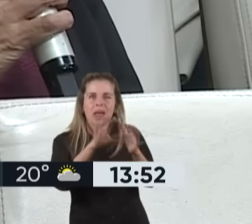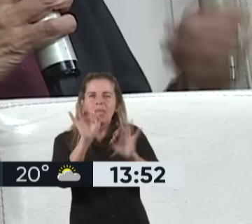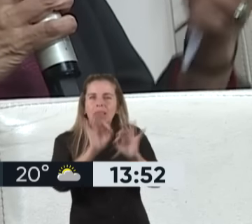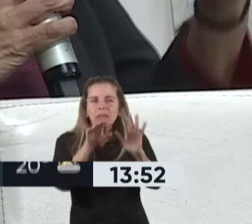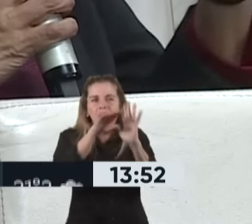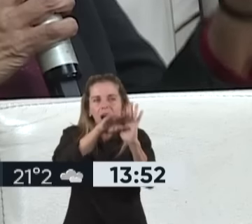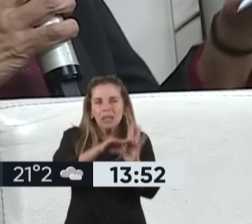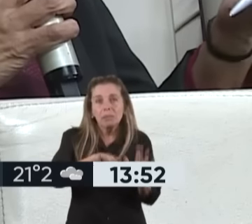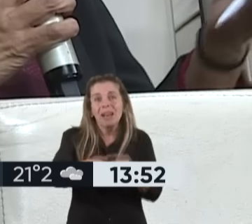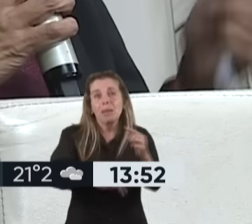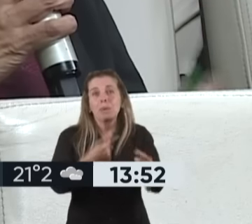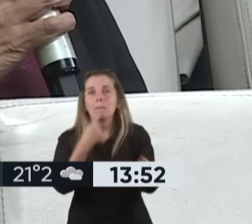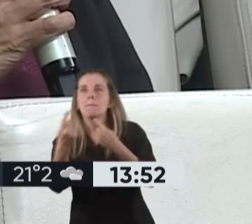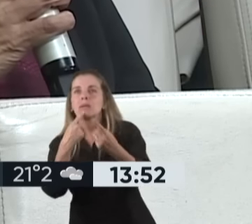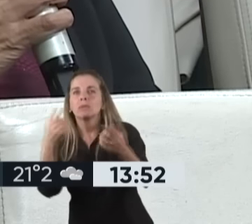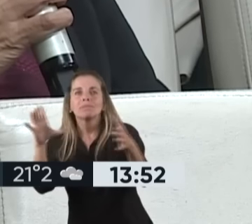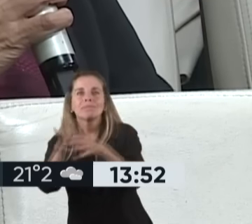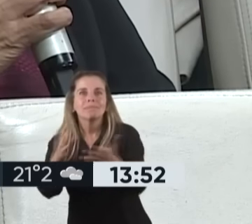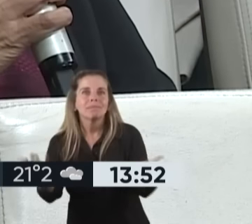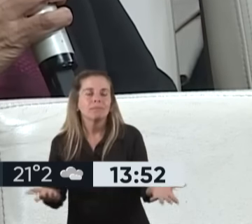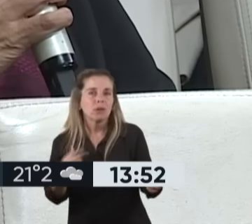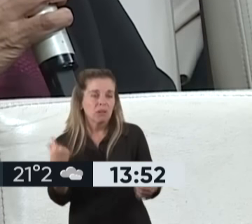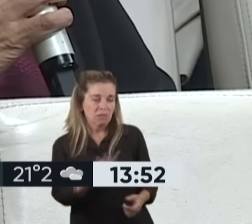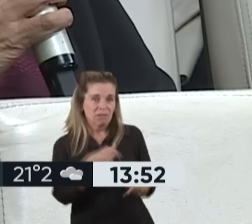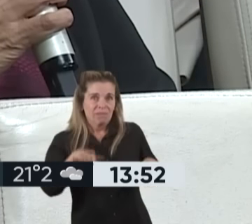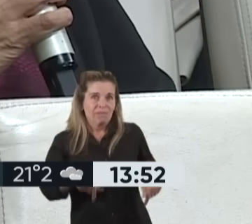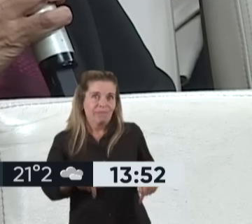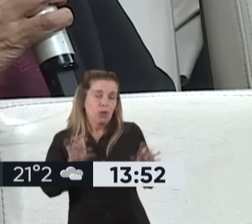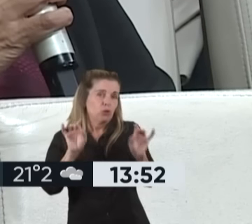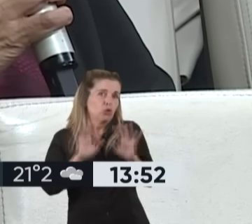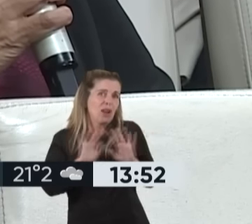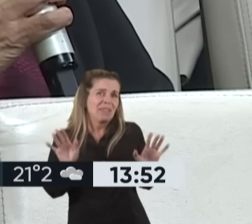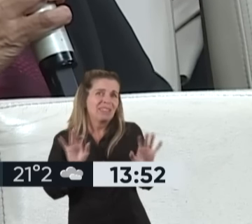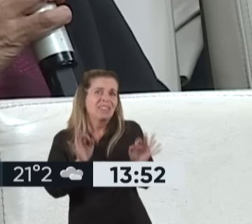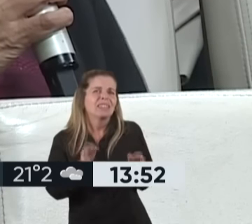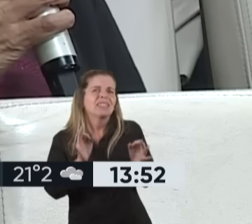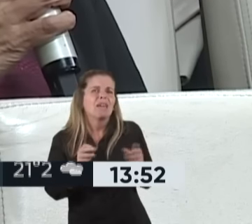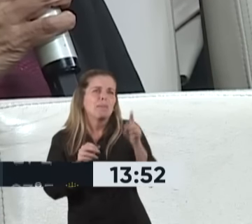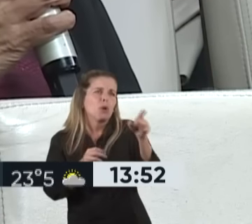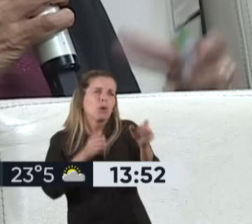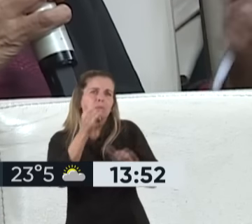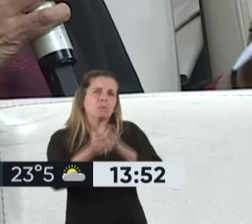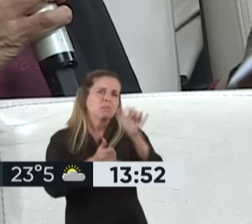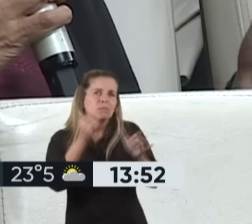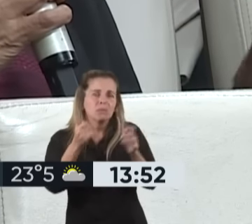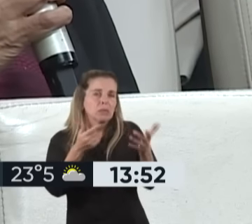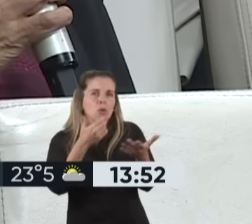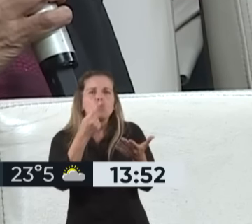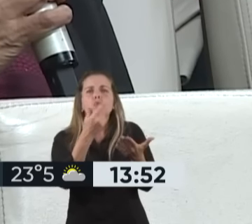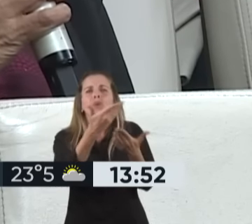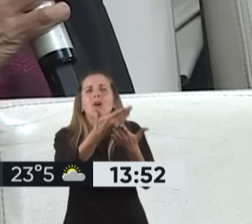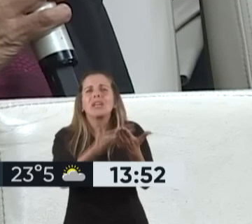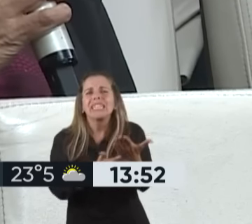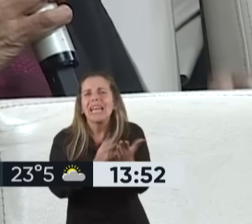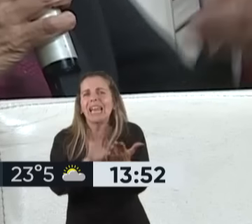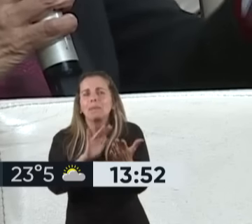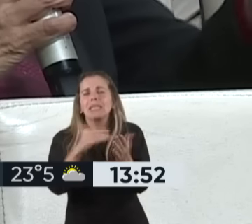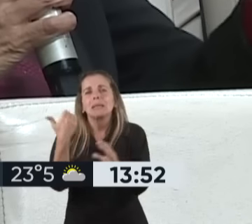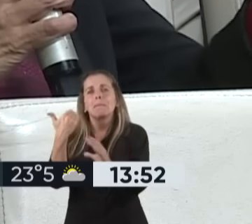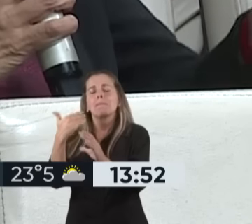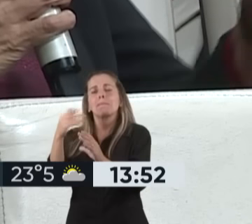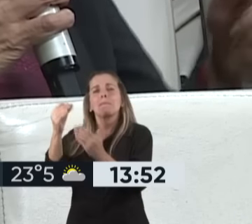las preguntas, porque hasta ahora solo tenemos lo que hace una hojita que mandó el Ministerio